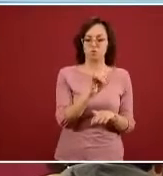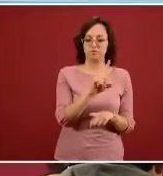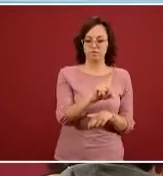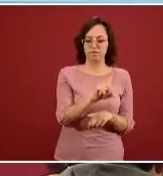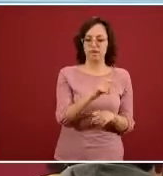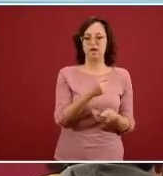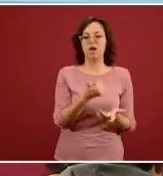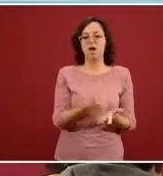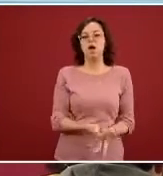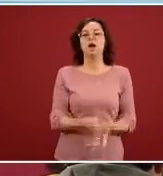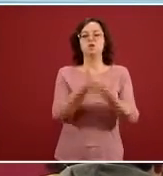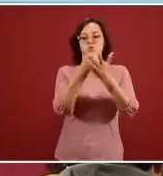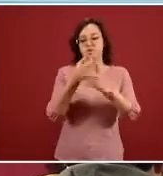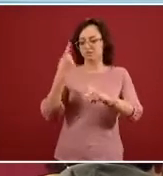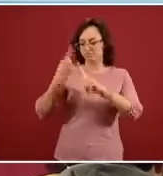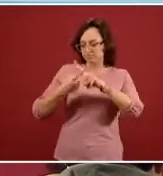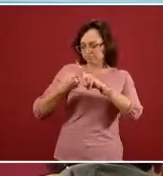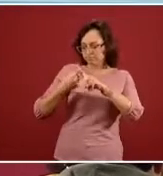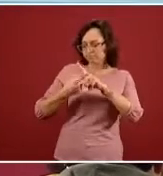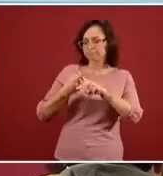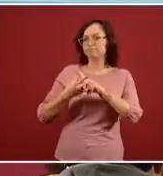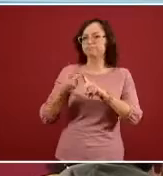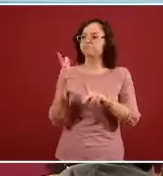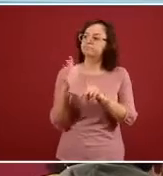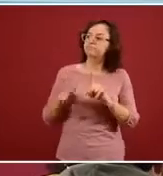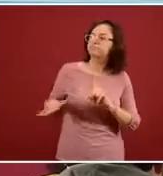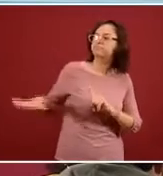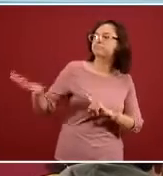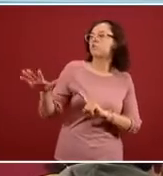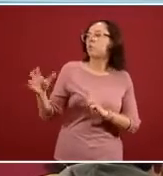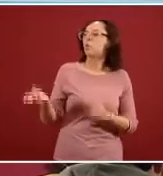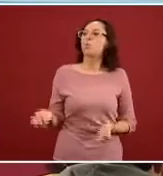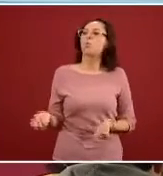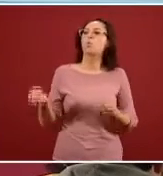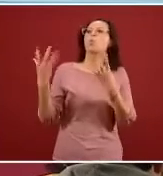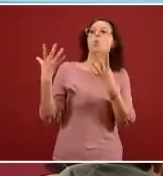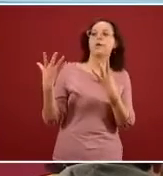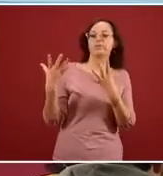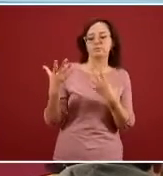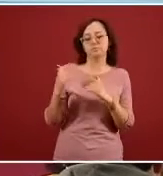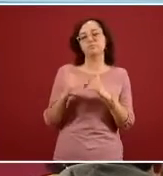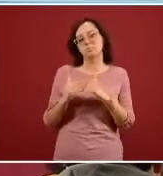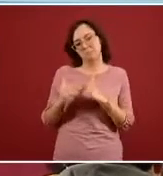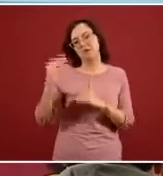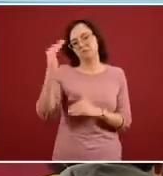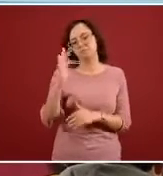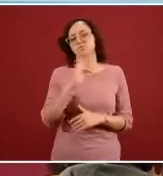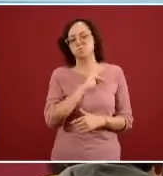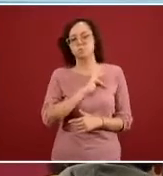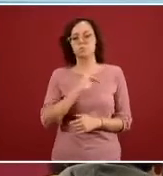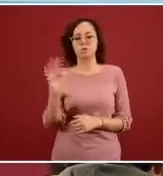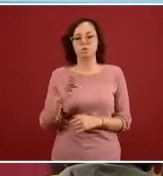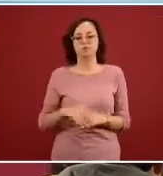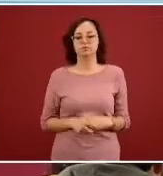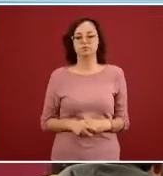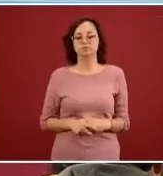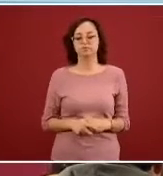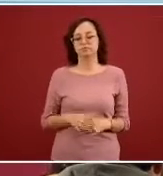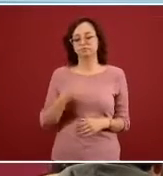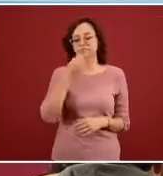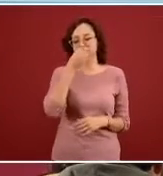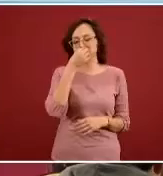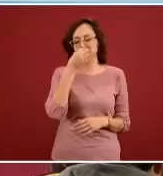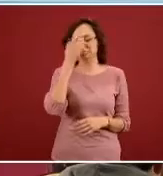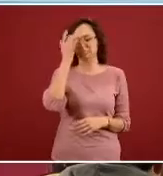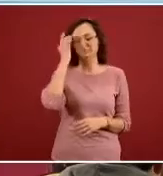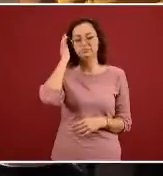nos puede llevar a ajustes, generalmente hacia arriba, sobre la cantidad de casos estimados. Esto es todo lo